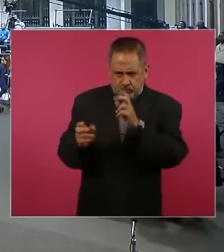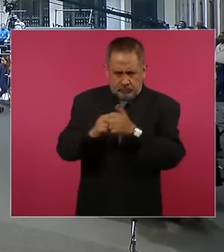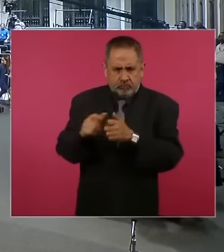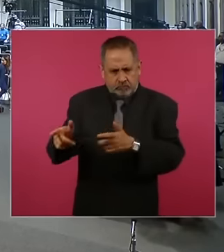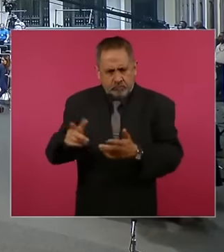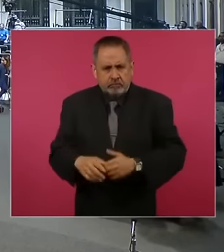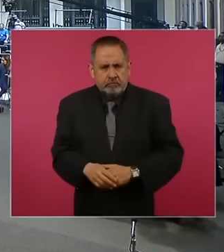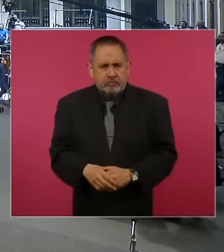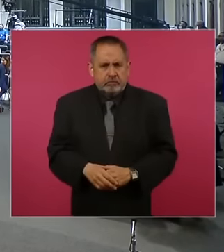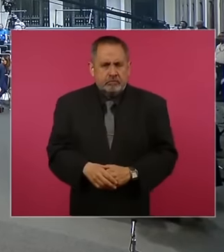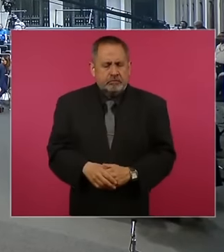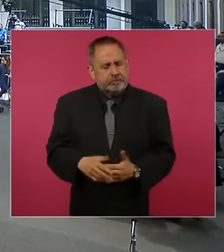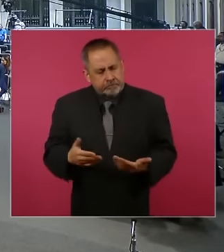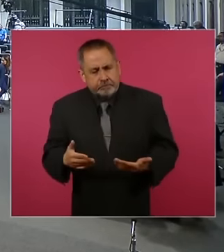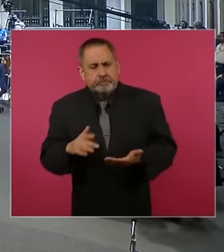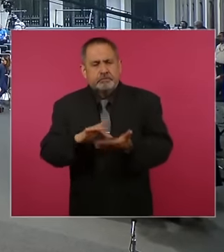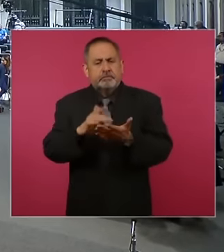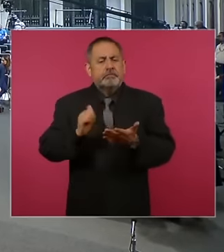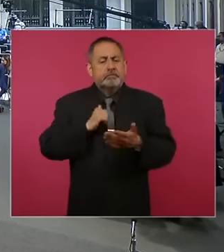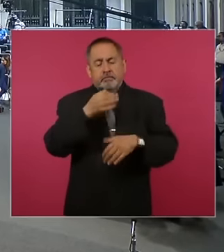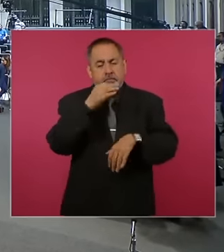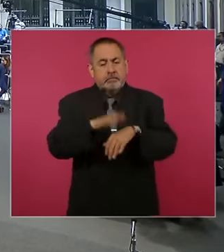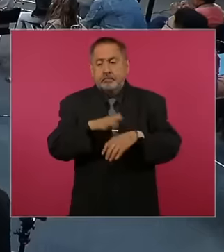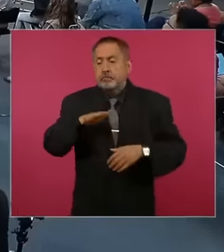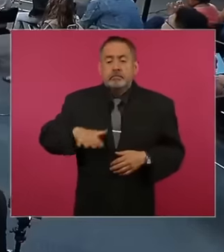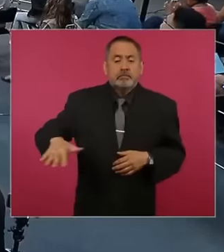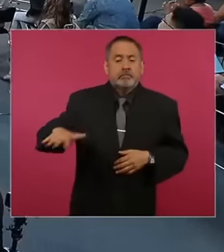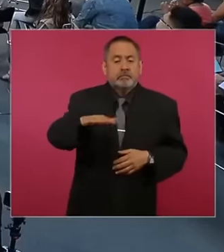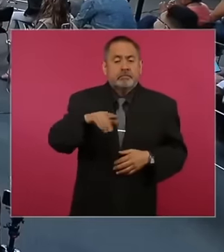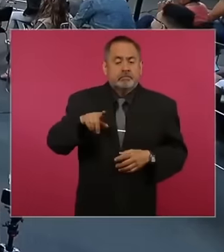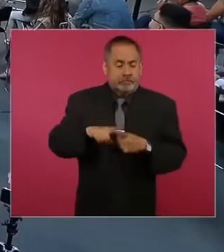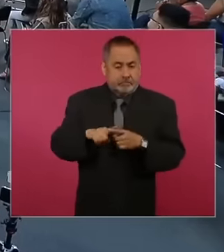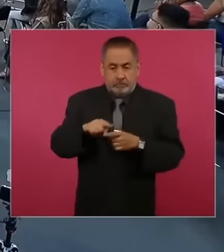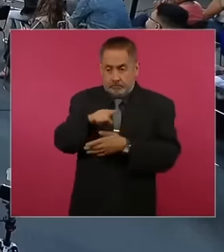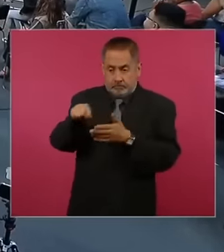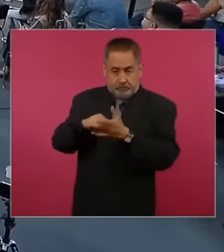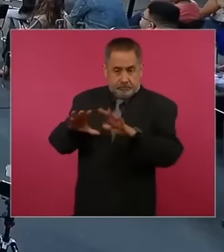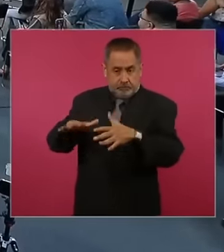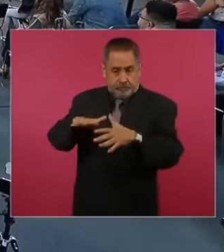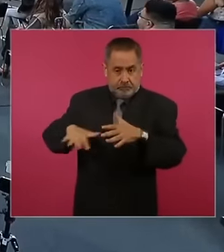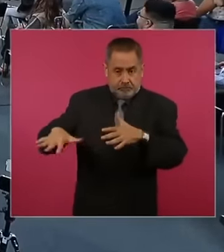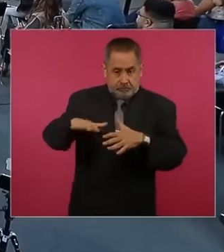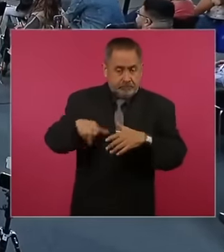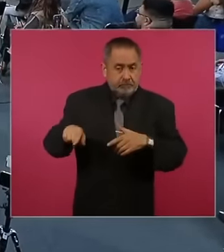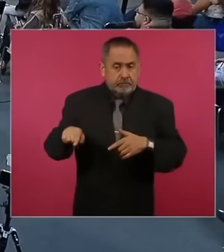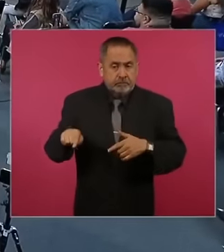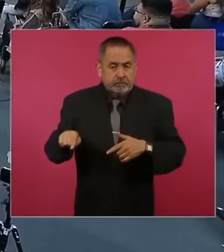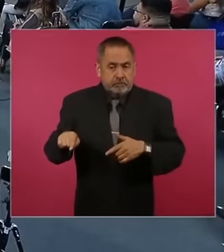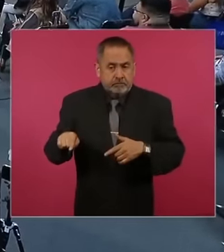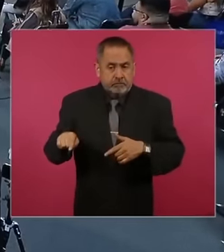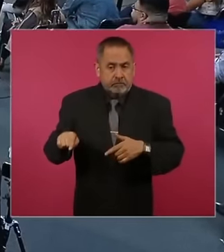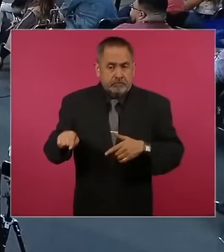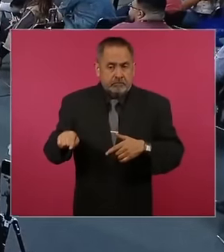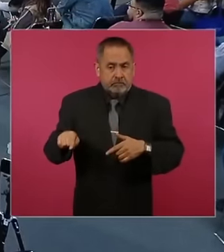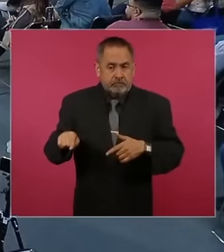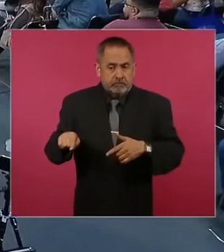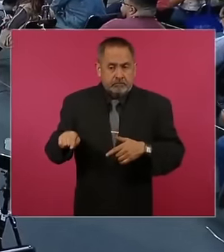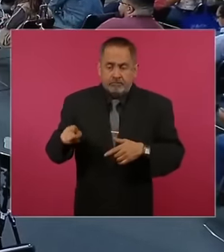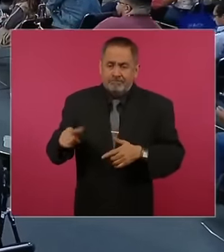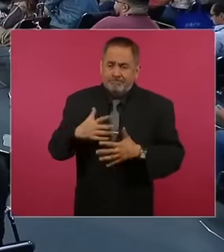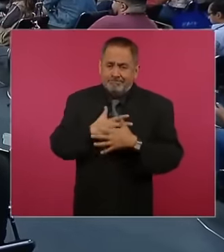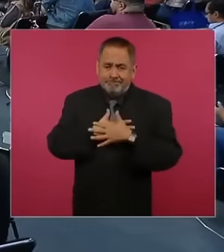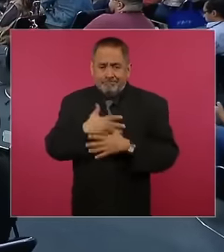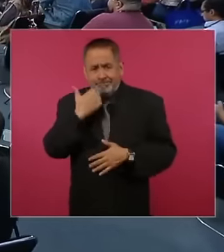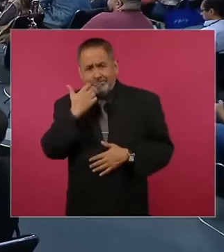es. Aprovecho también para comentarles que los habitantes de ese lugar, pues aman, quieren